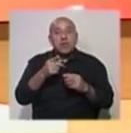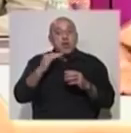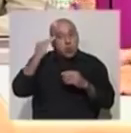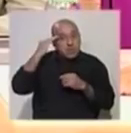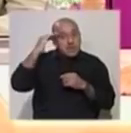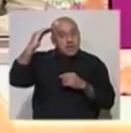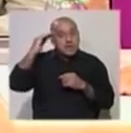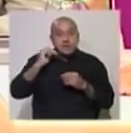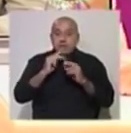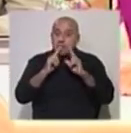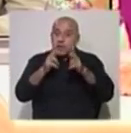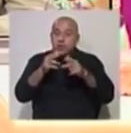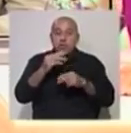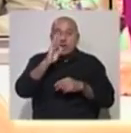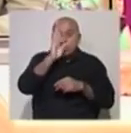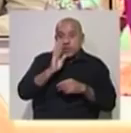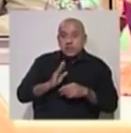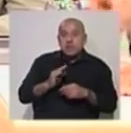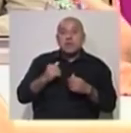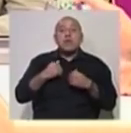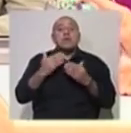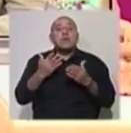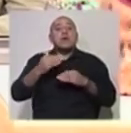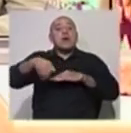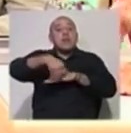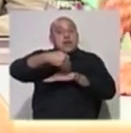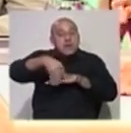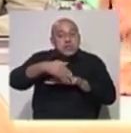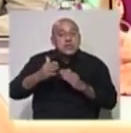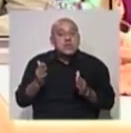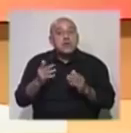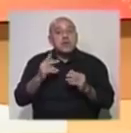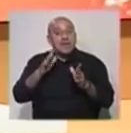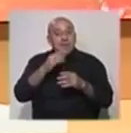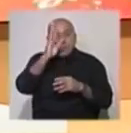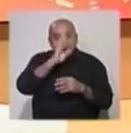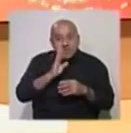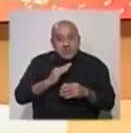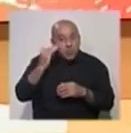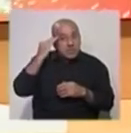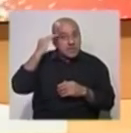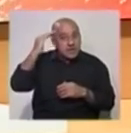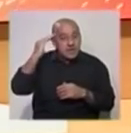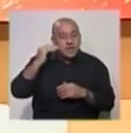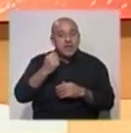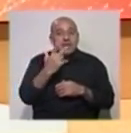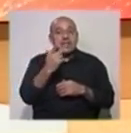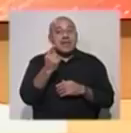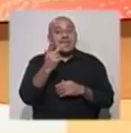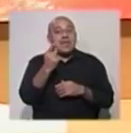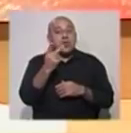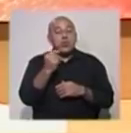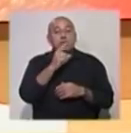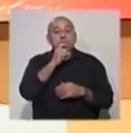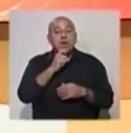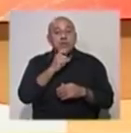militares. En Brasil. Sí, planteando salir a las calles para... Nada menos que en Brasil. El 31 de marzo, lo vengo recordando estos